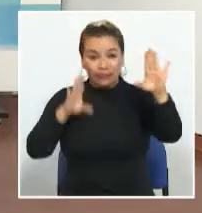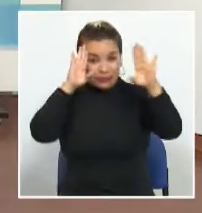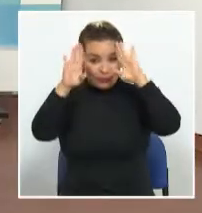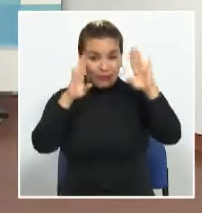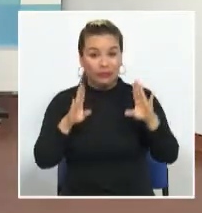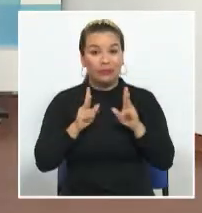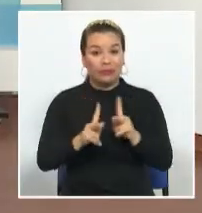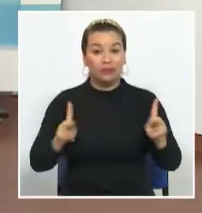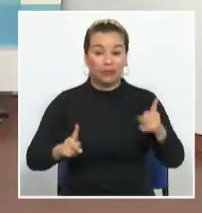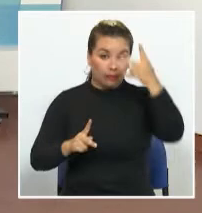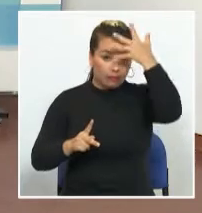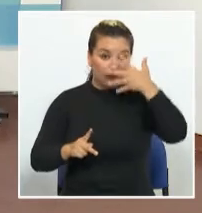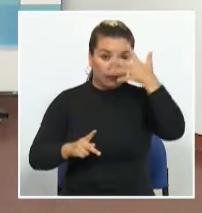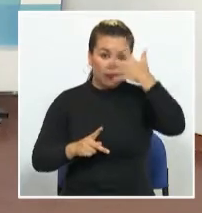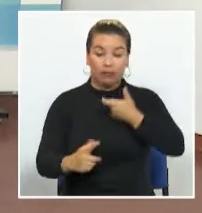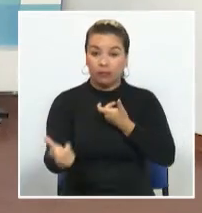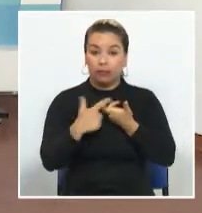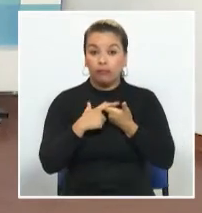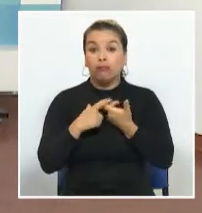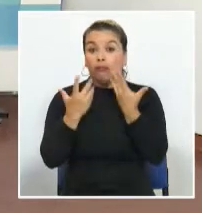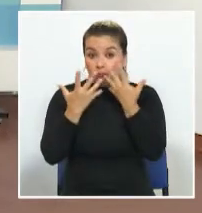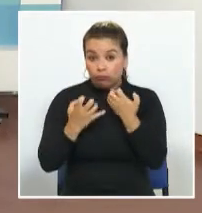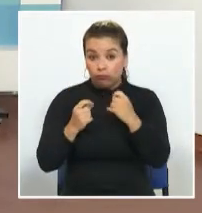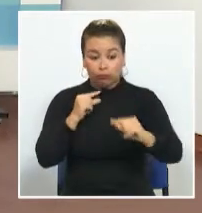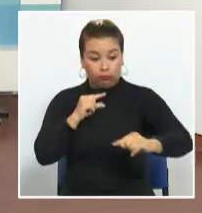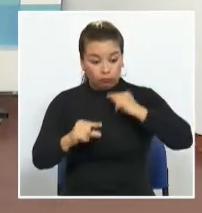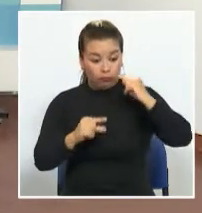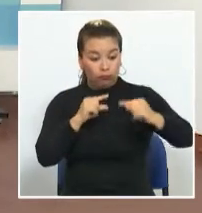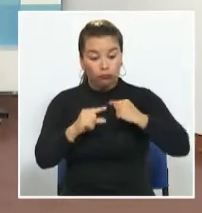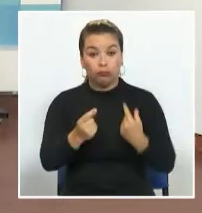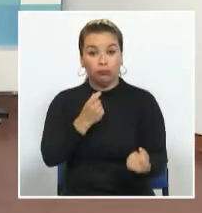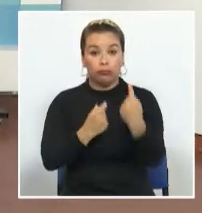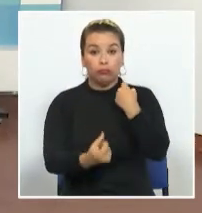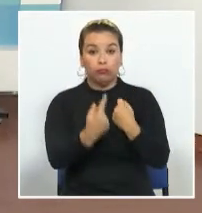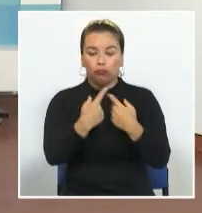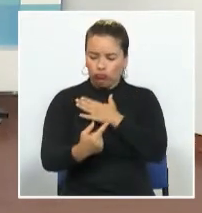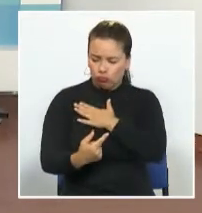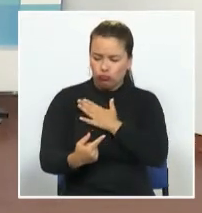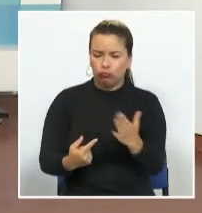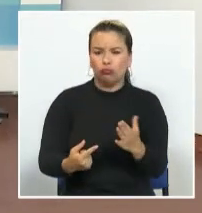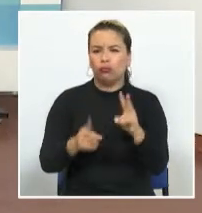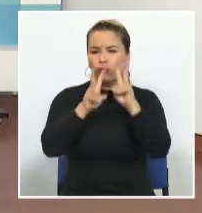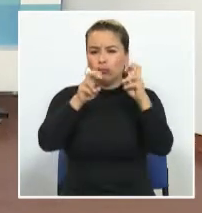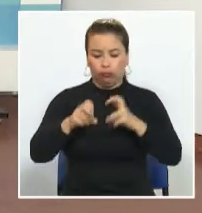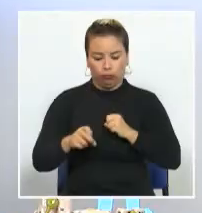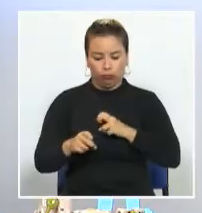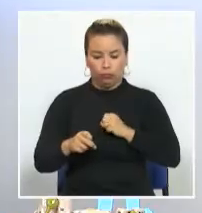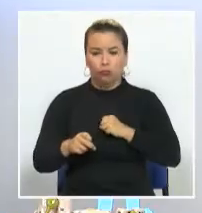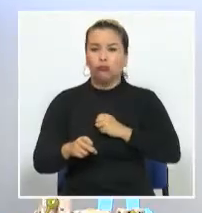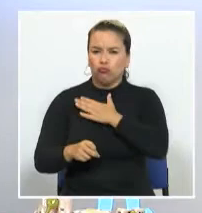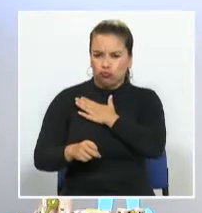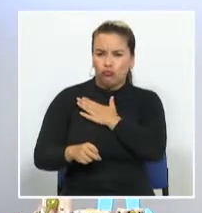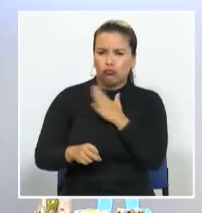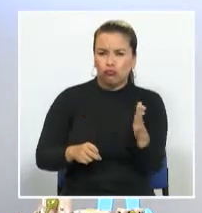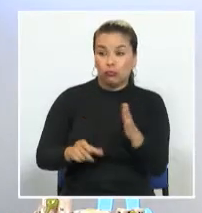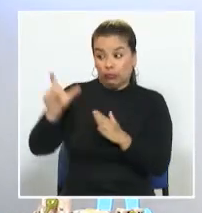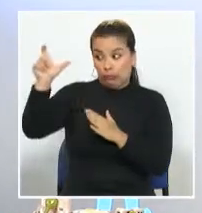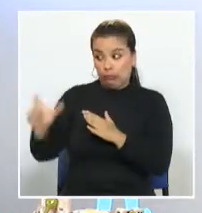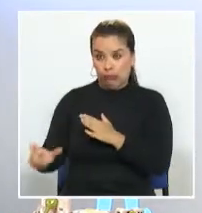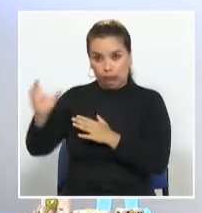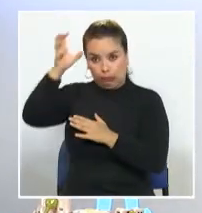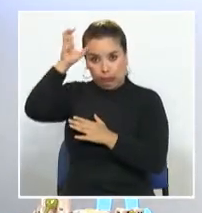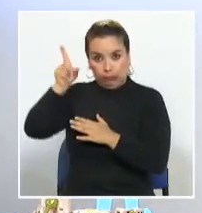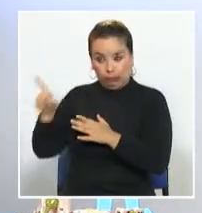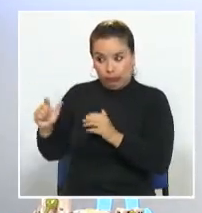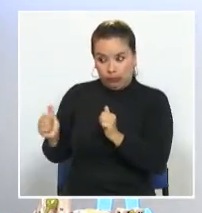de Facebook Live para que nos hagan sus preguntas de temas relacionados con el corazón, ya que vamos a tener el especialista hoy aquí